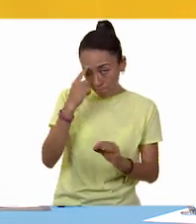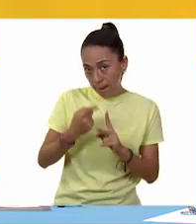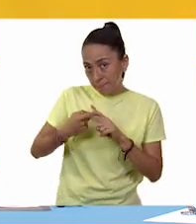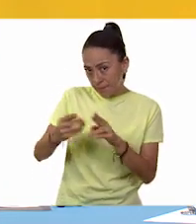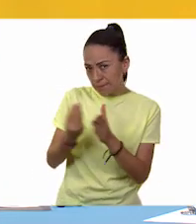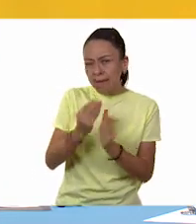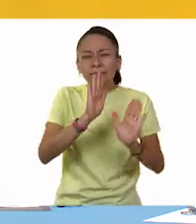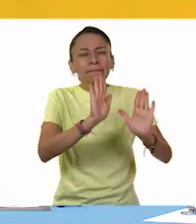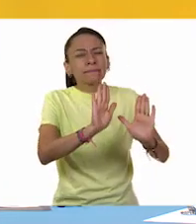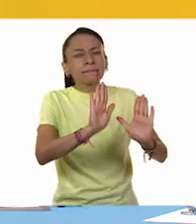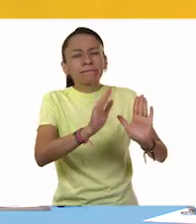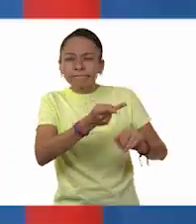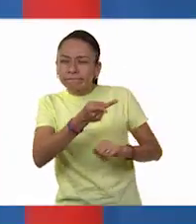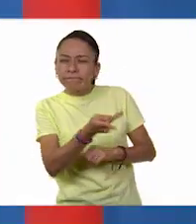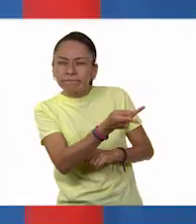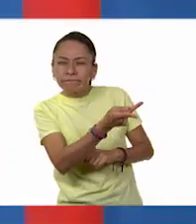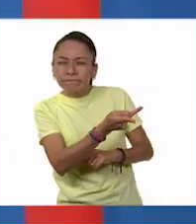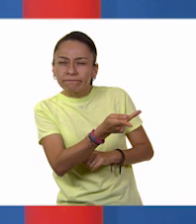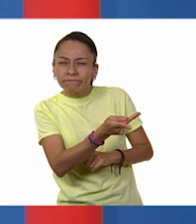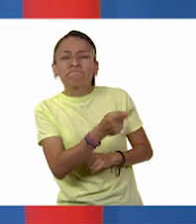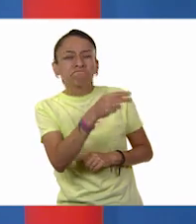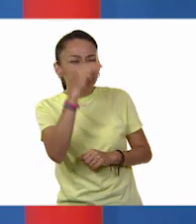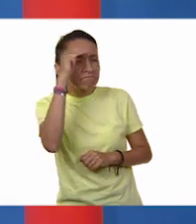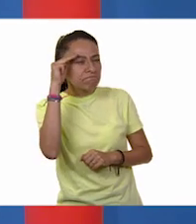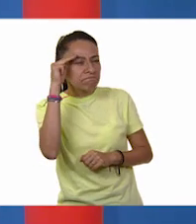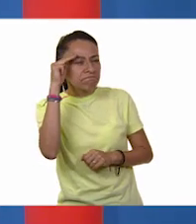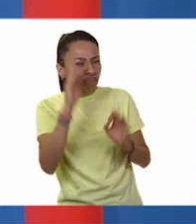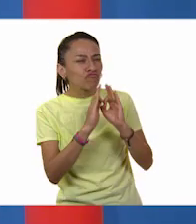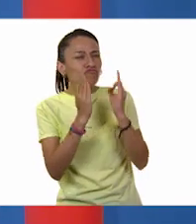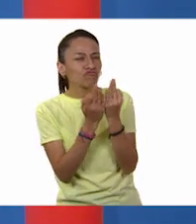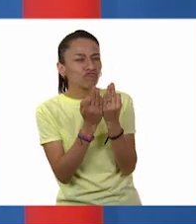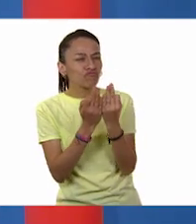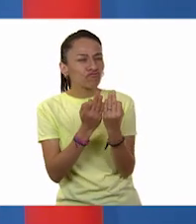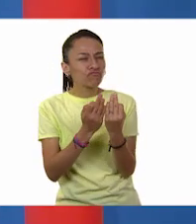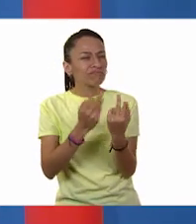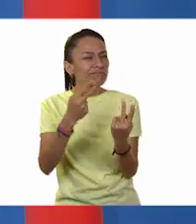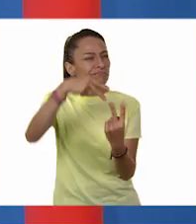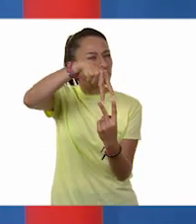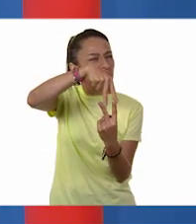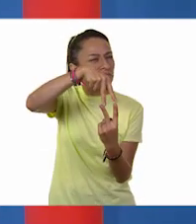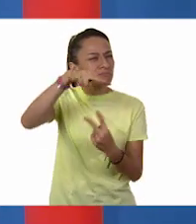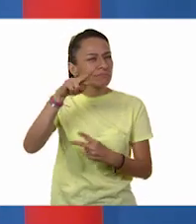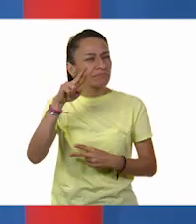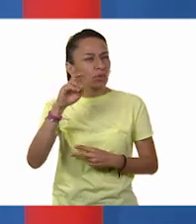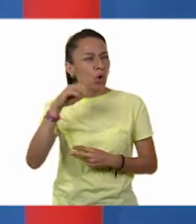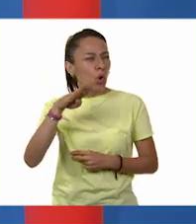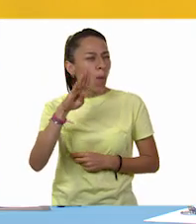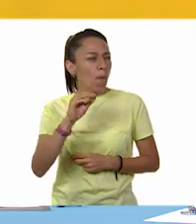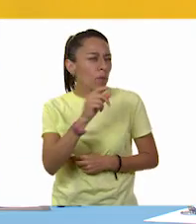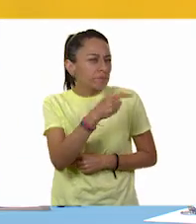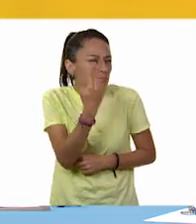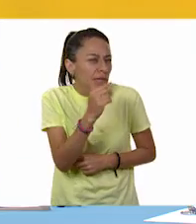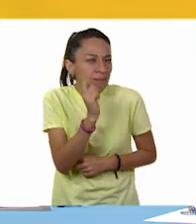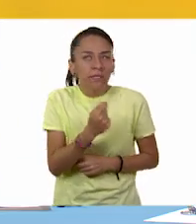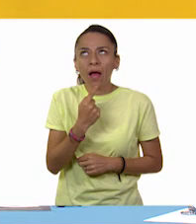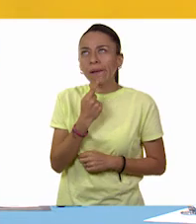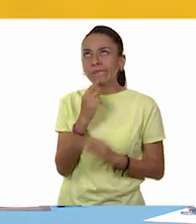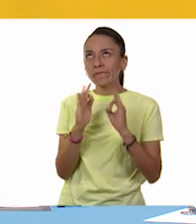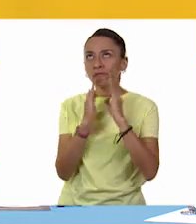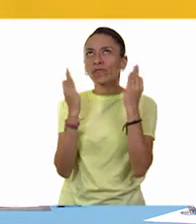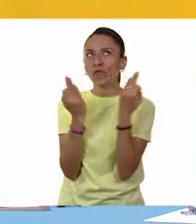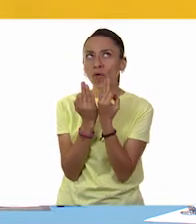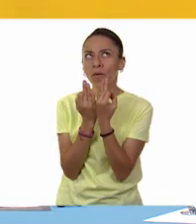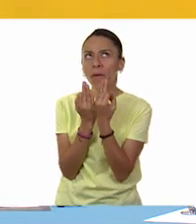¿Qué conoces sobre los rombos, María? Pues que es una figura geométrica que tiene 4 lados. Exacto.